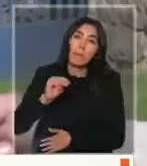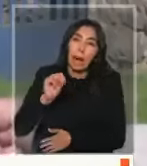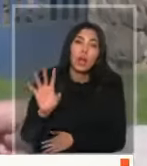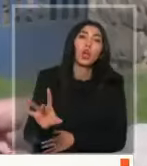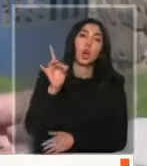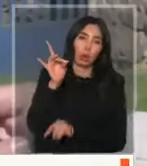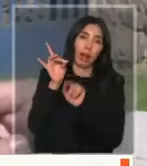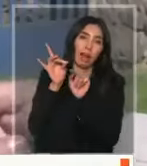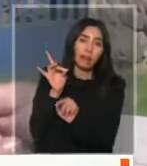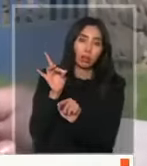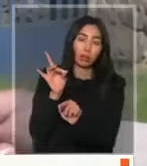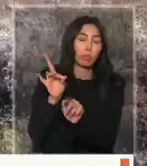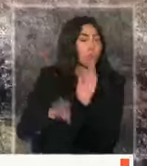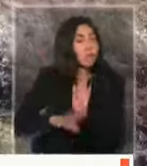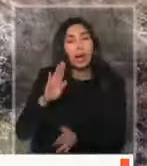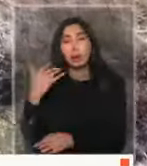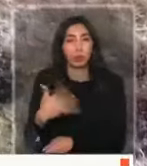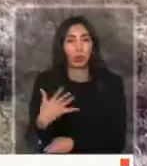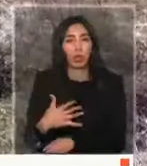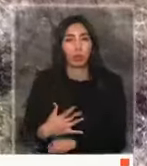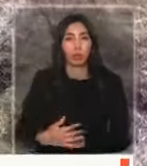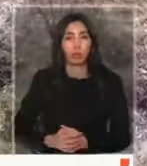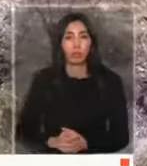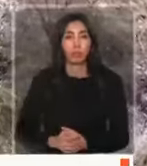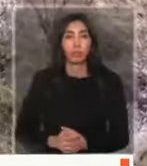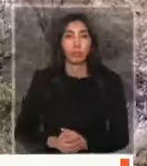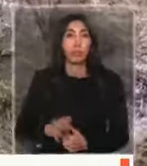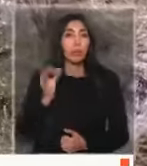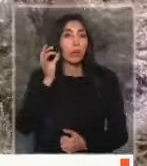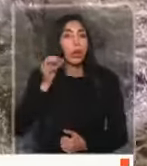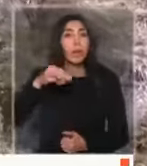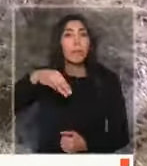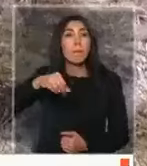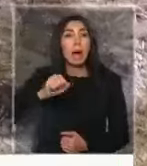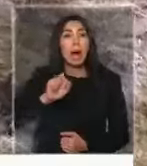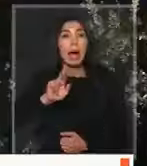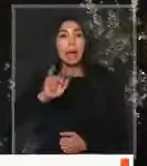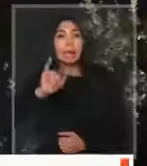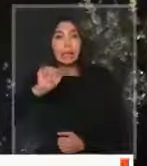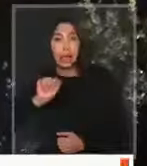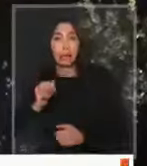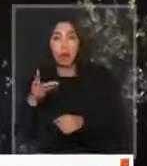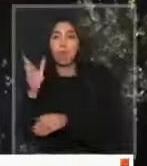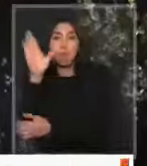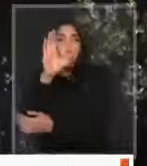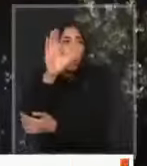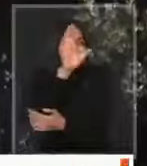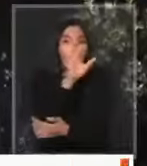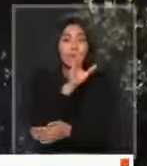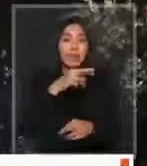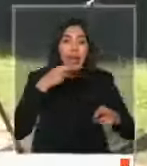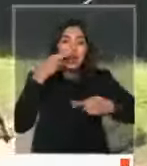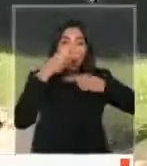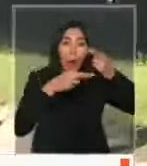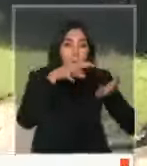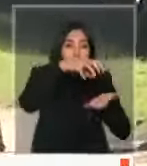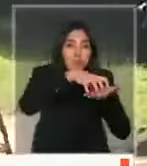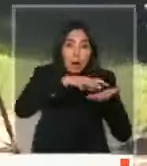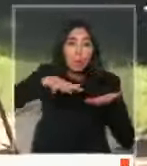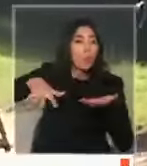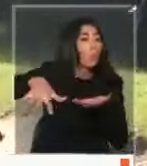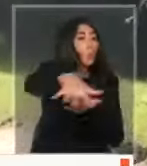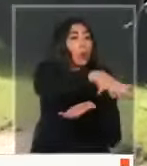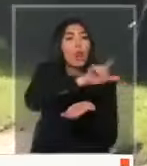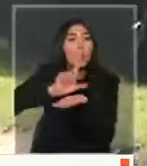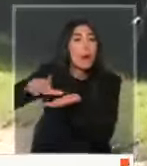es todo lo que nos importa. La búsqueda de María Elcira está centrada en todos los sectores aledaños al restaurante. Este viernes